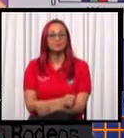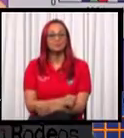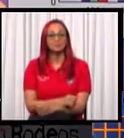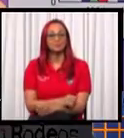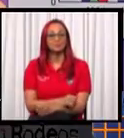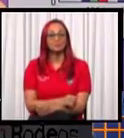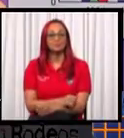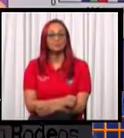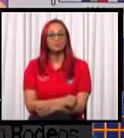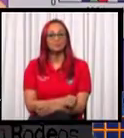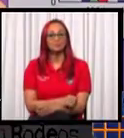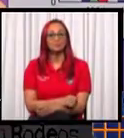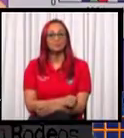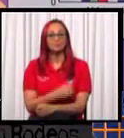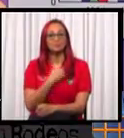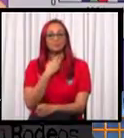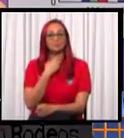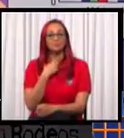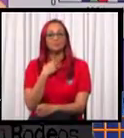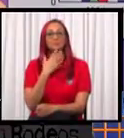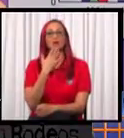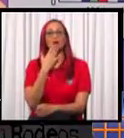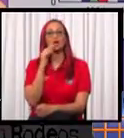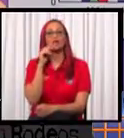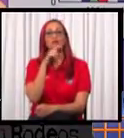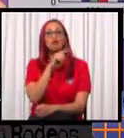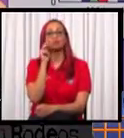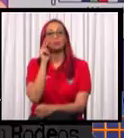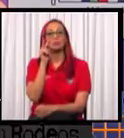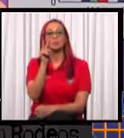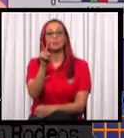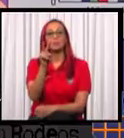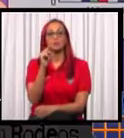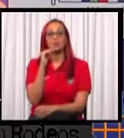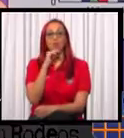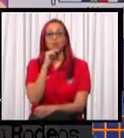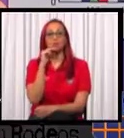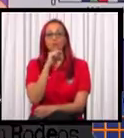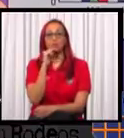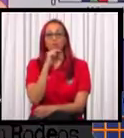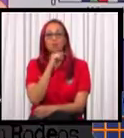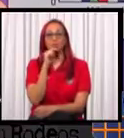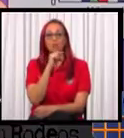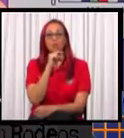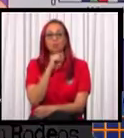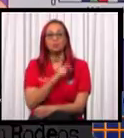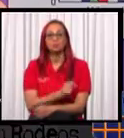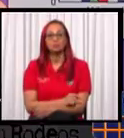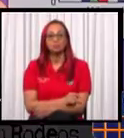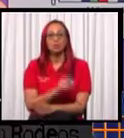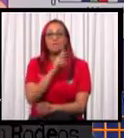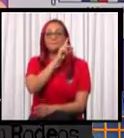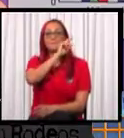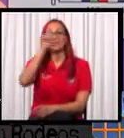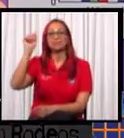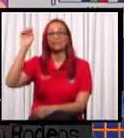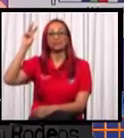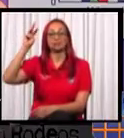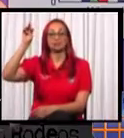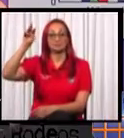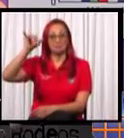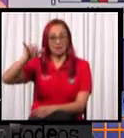ese color rojo que ustedes ven ahí en esa gráfica es la influencia en los meses de mayo